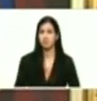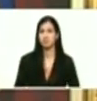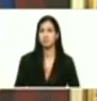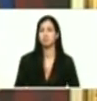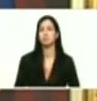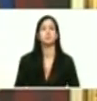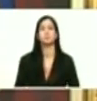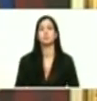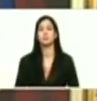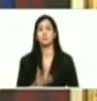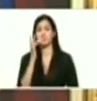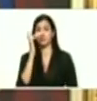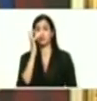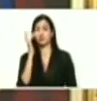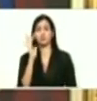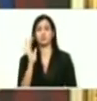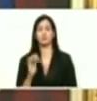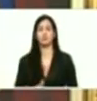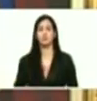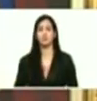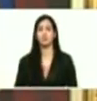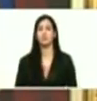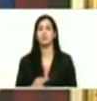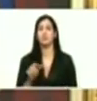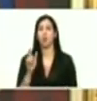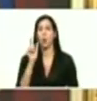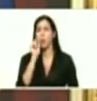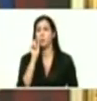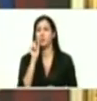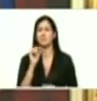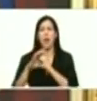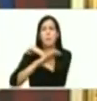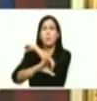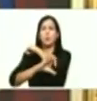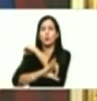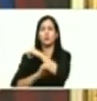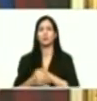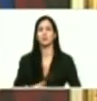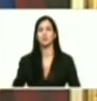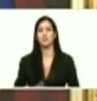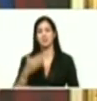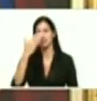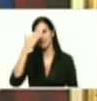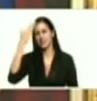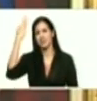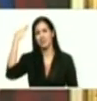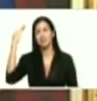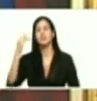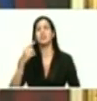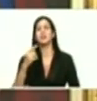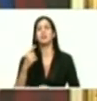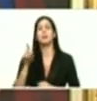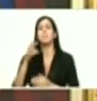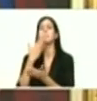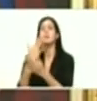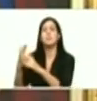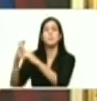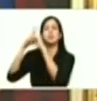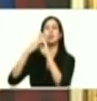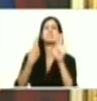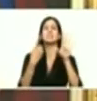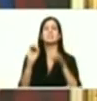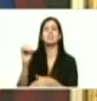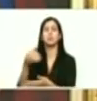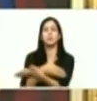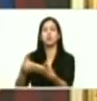el pelucón gorgojo dice que le va a quitar 60 mil millones de dólares al fondo monetario y con eso él resuelve todo